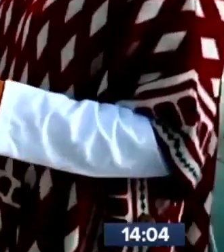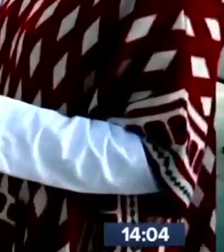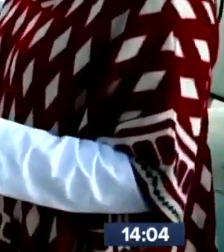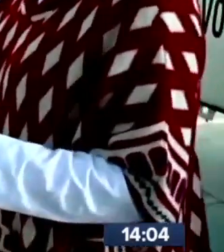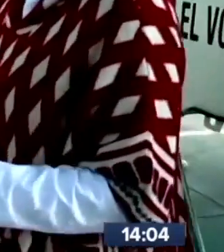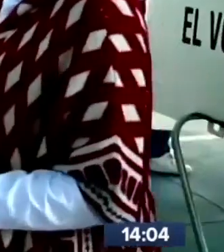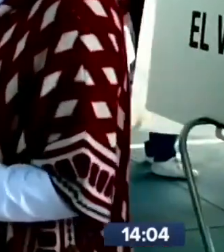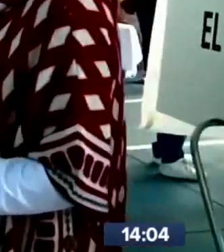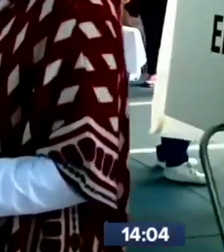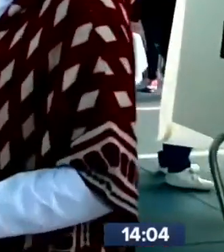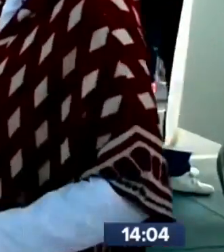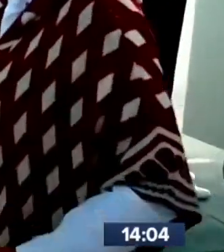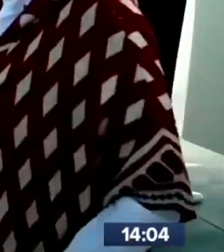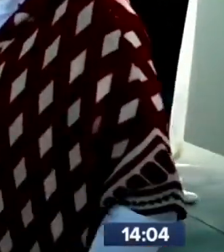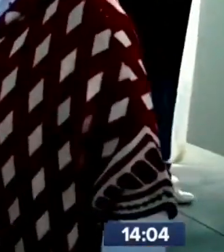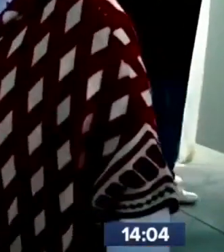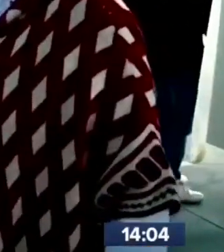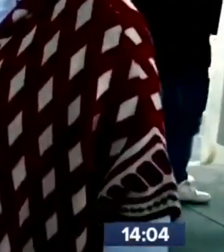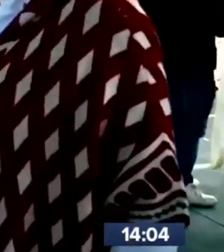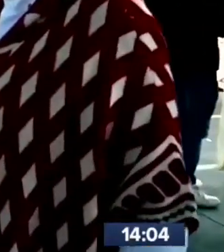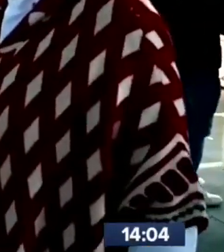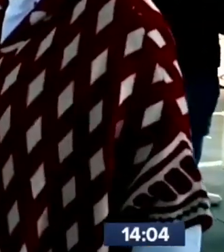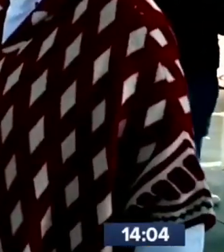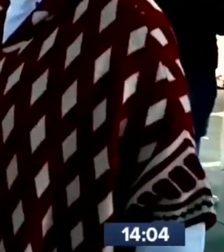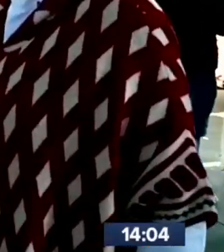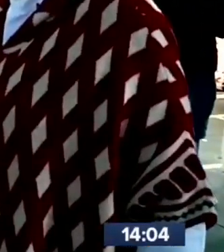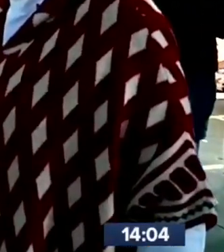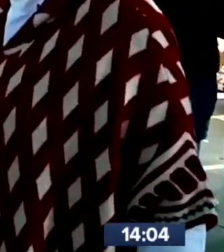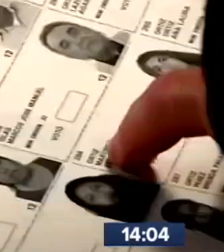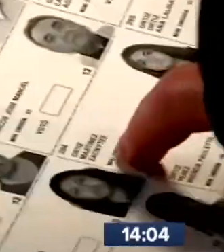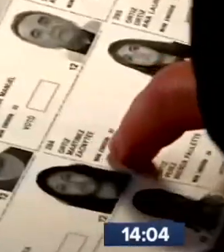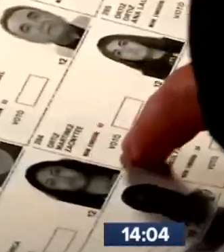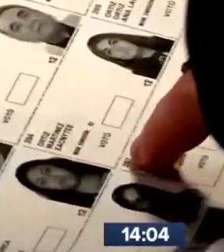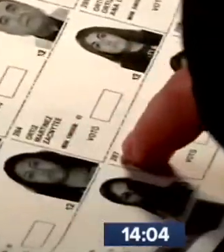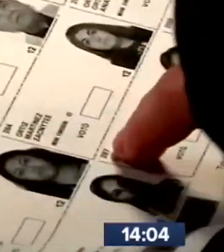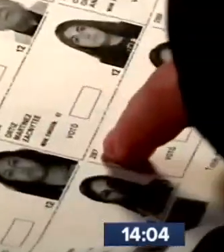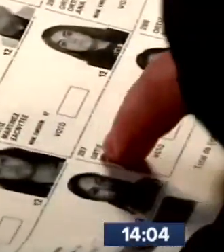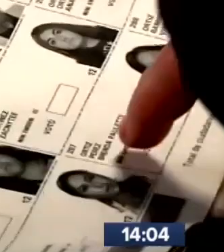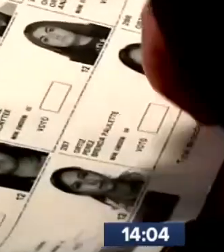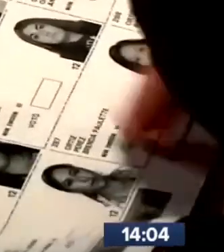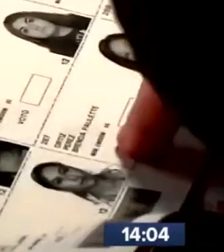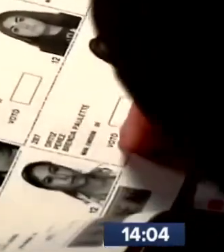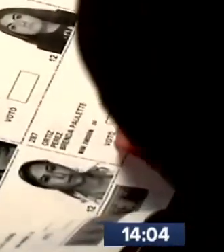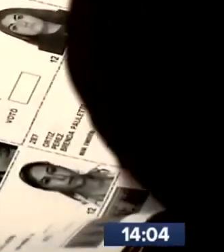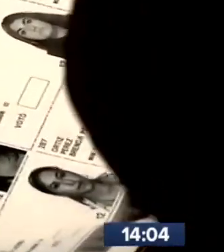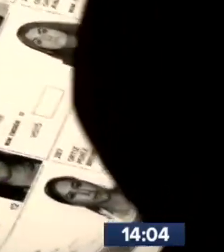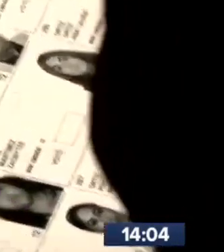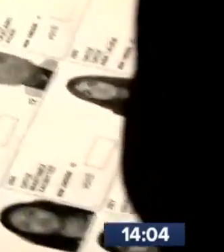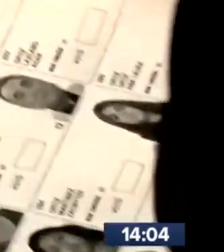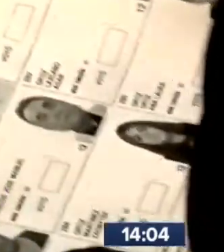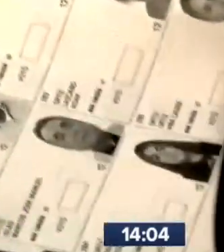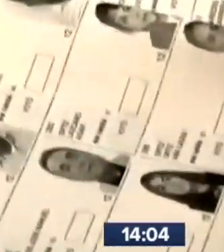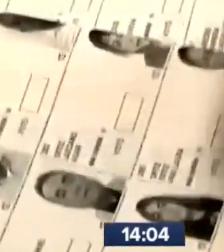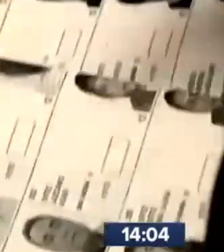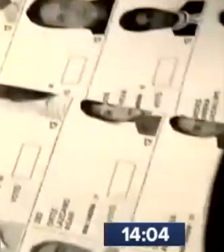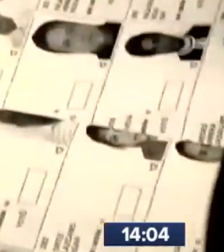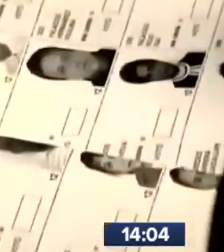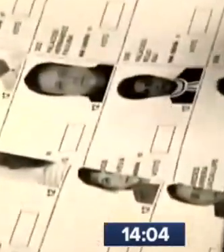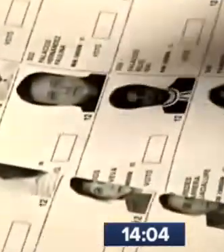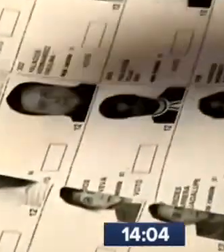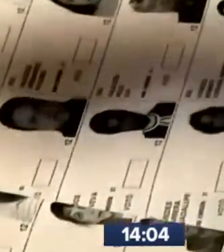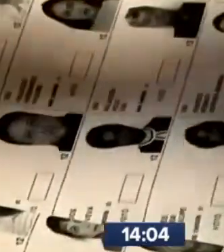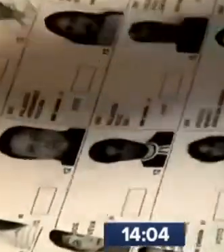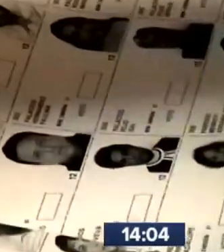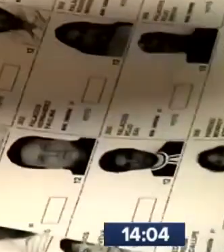a salir a votar y no dejarse intimidar aseguró que podemos hacerlo sin riesgos aunque reconoció que hay regiones de alta